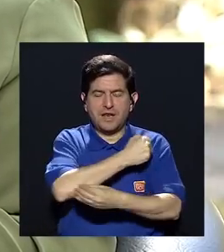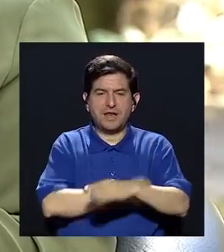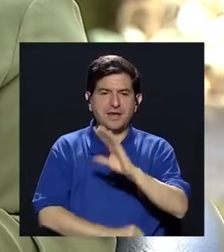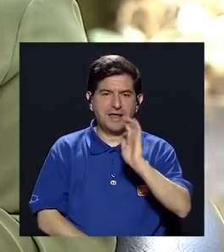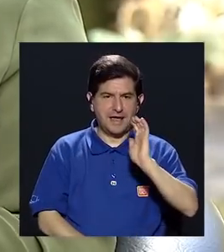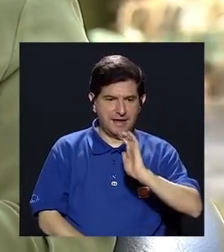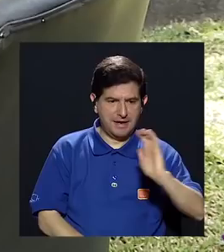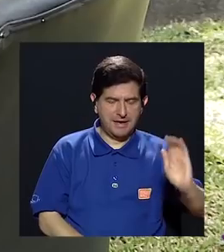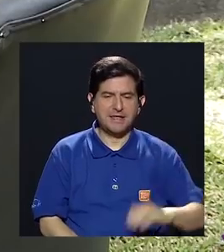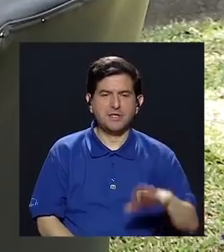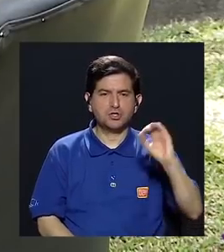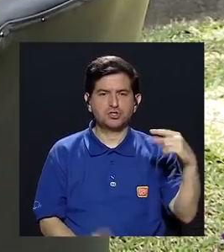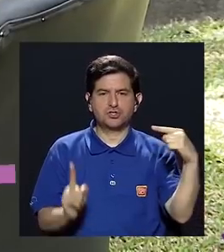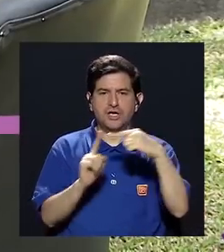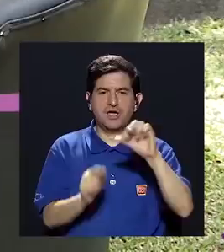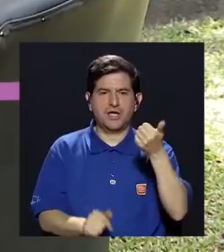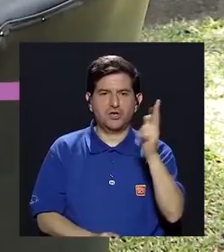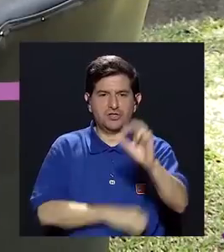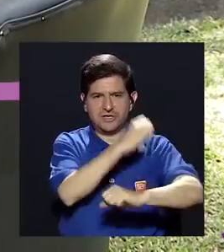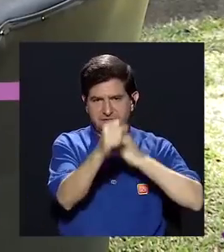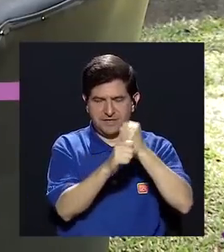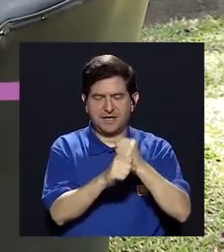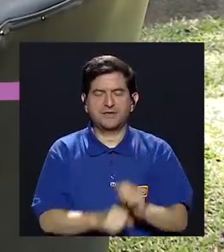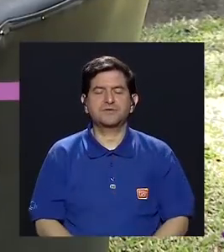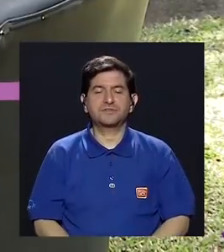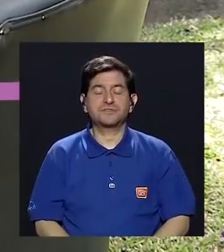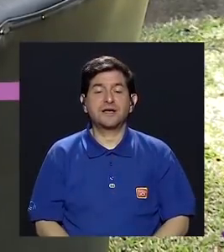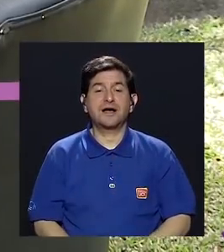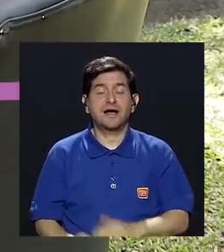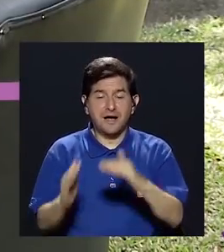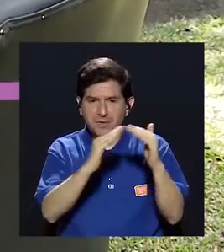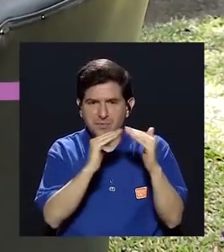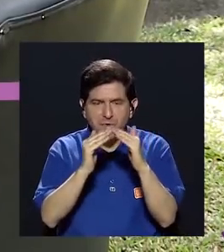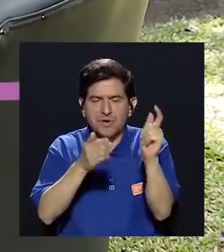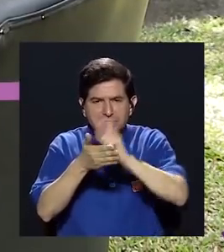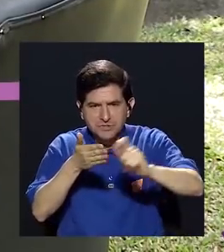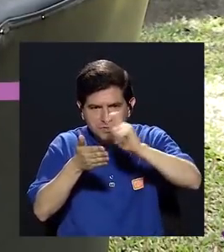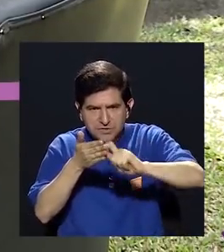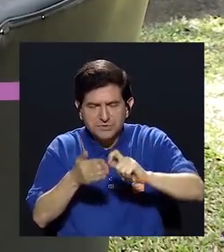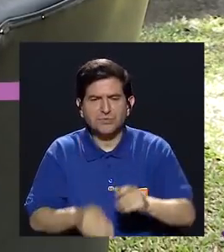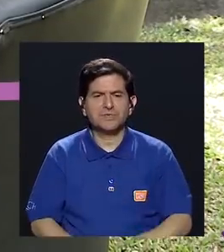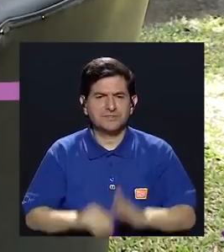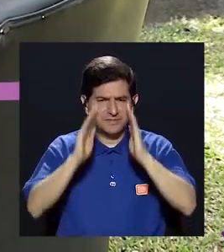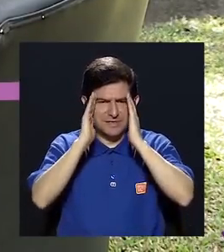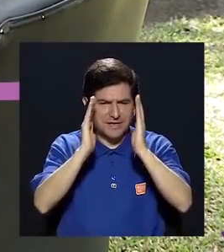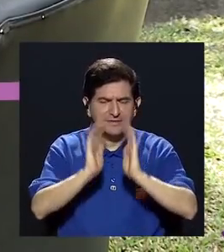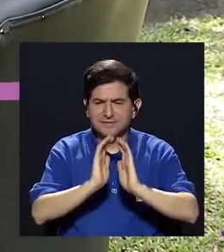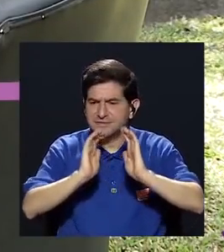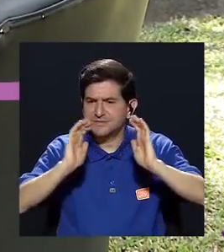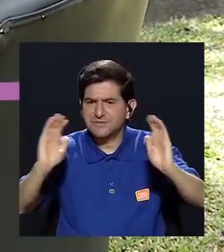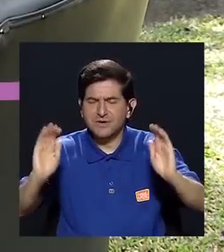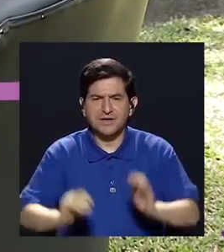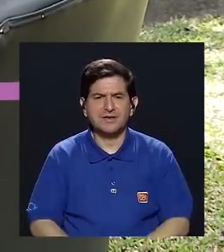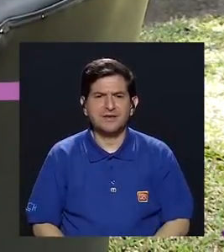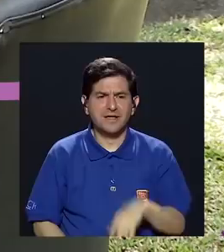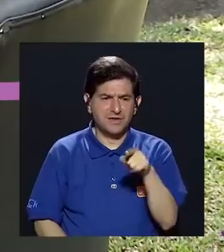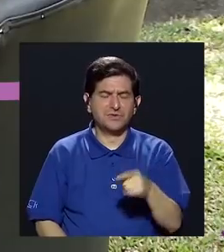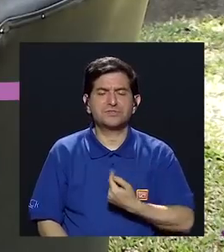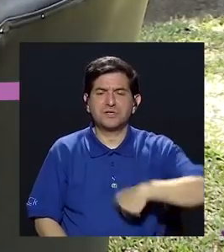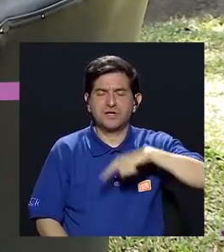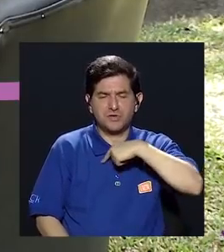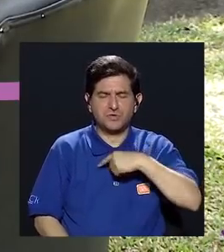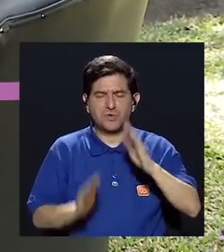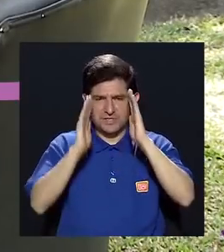13 años. Con respecto a la población escolar, los que trabajamos son aquellos niños que fueron